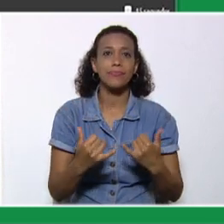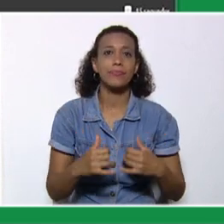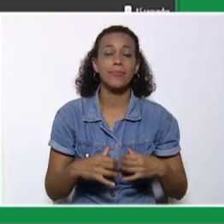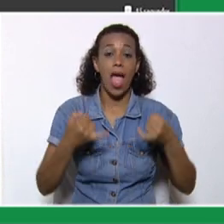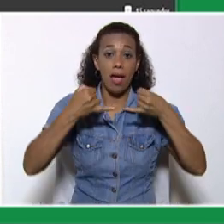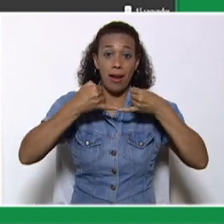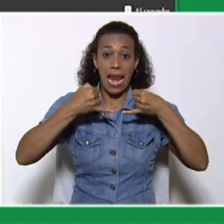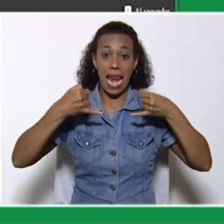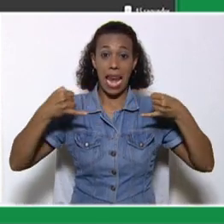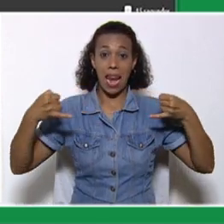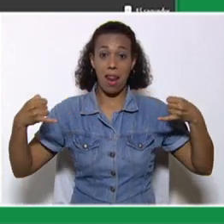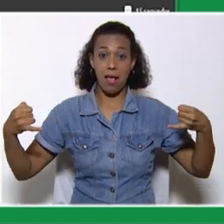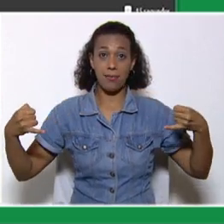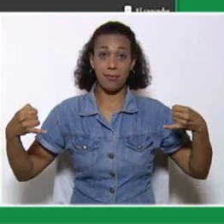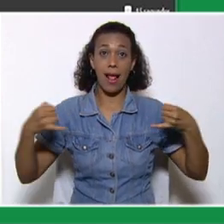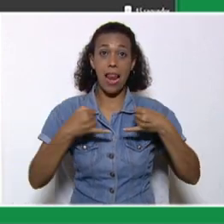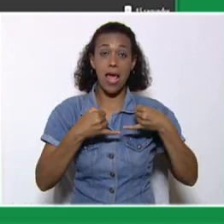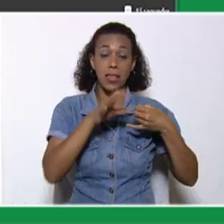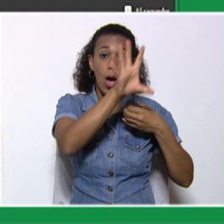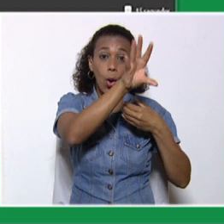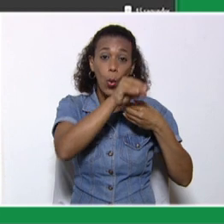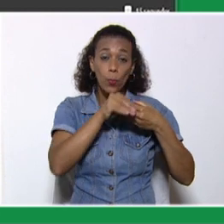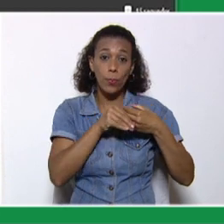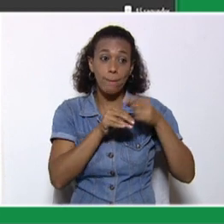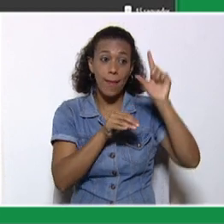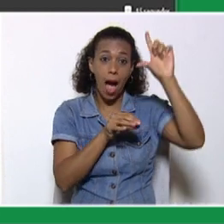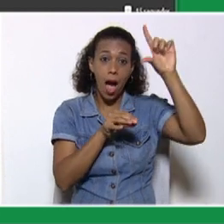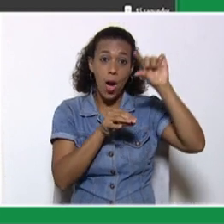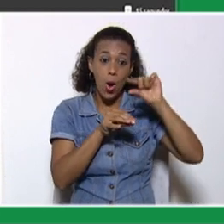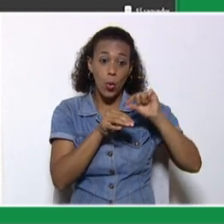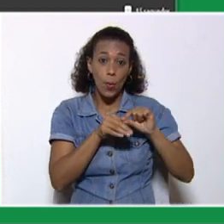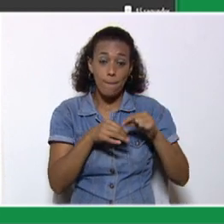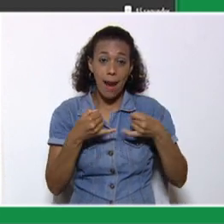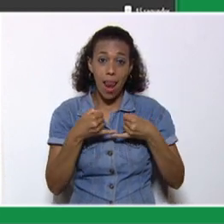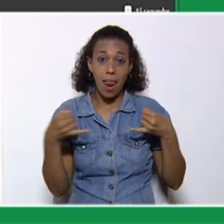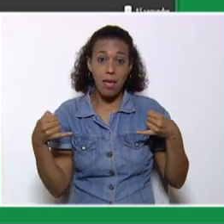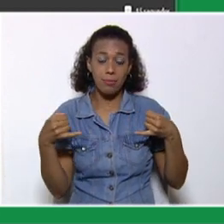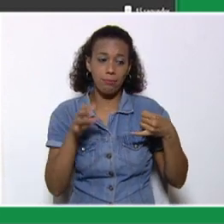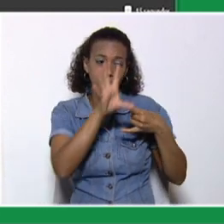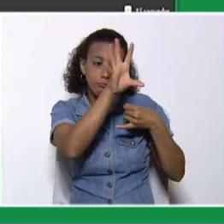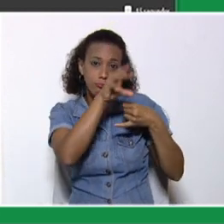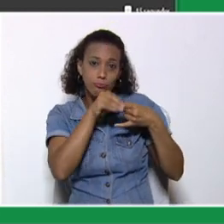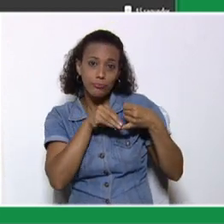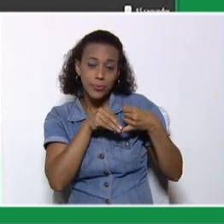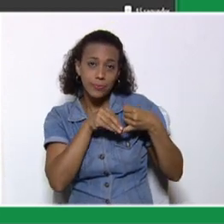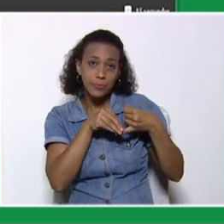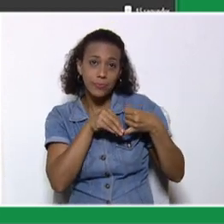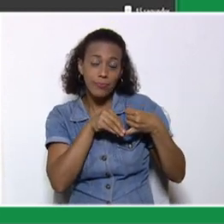El primer elemento que vamos a arrastrar a la línea de tiempo es el título.